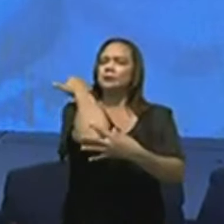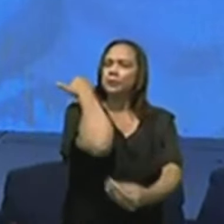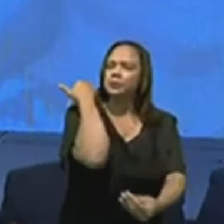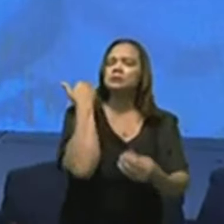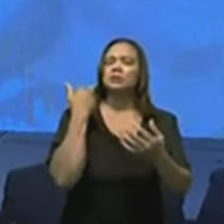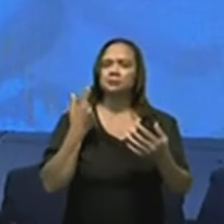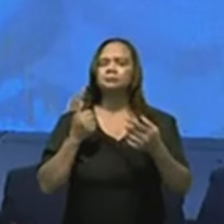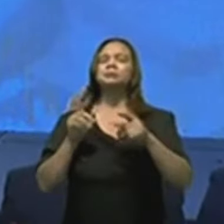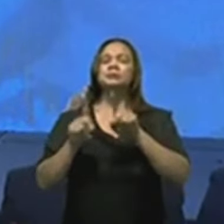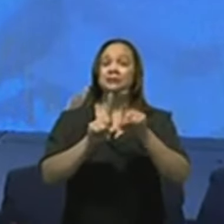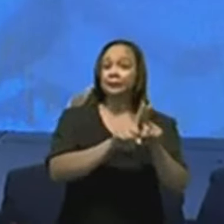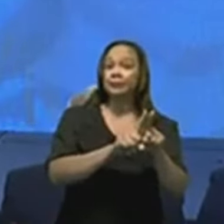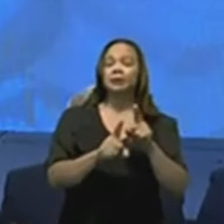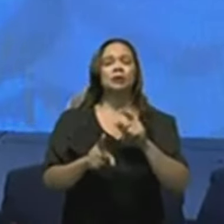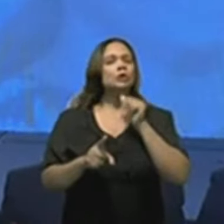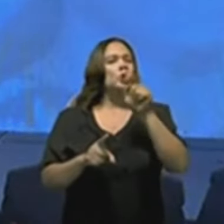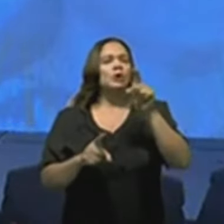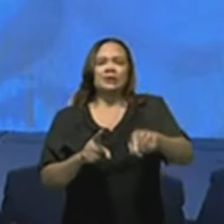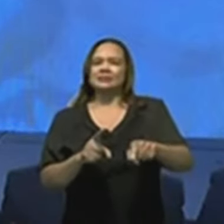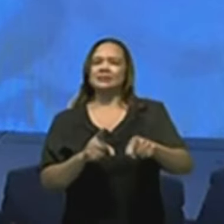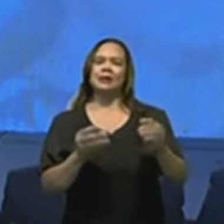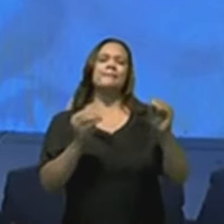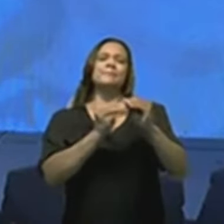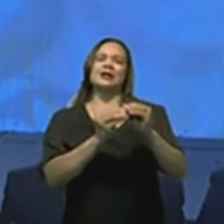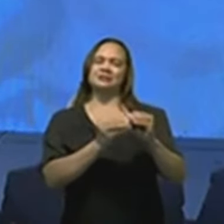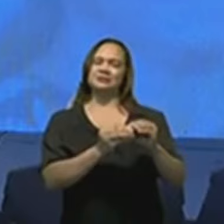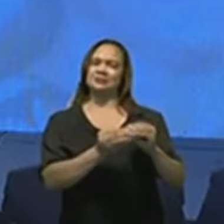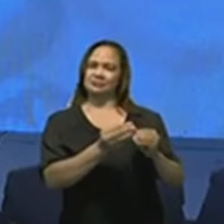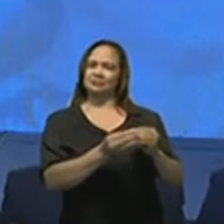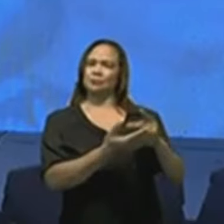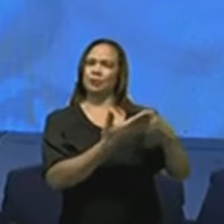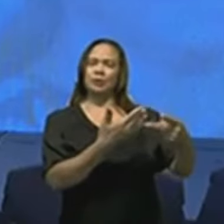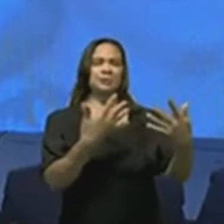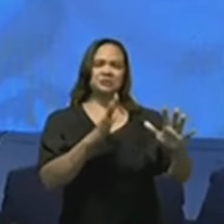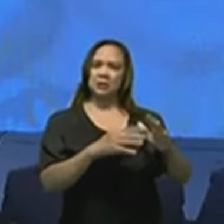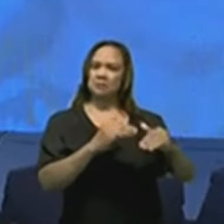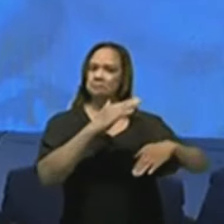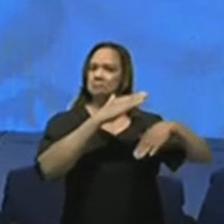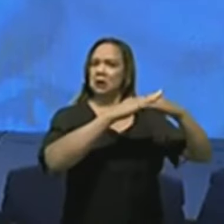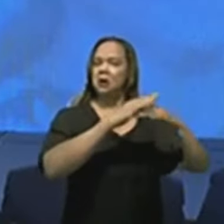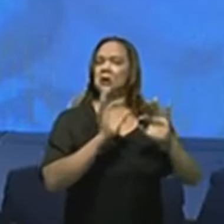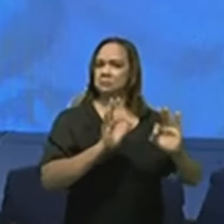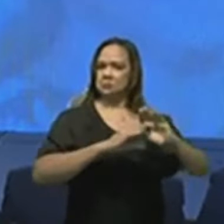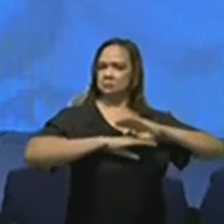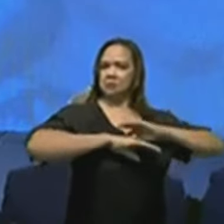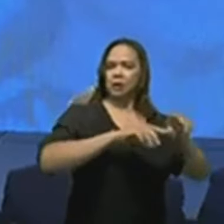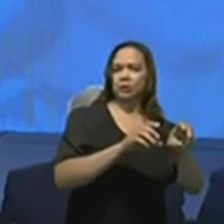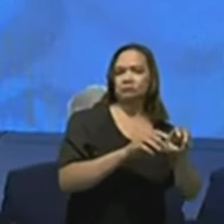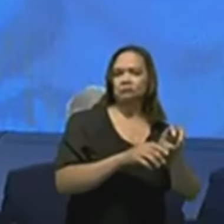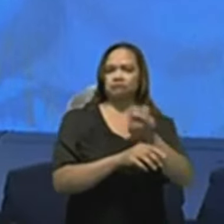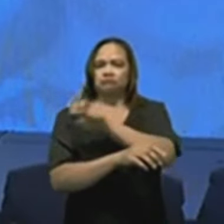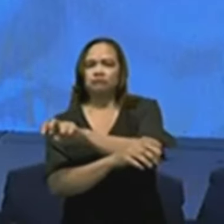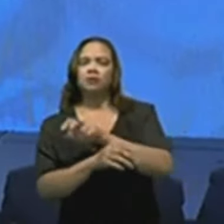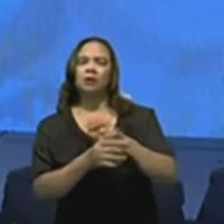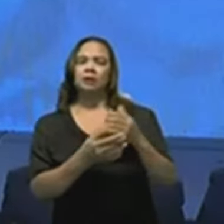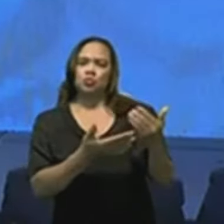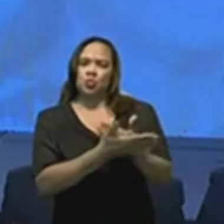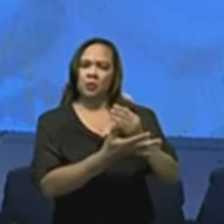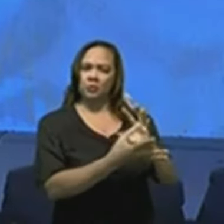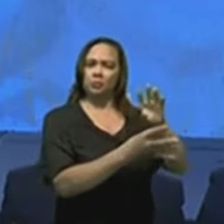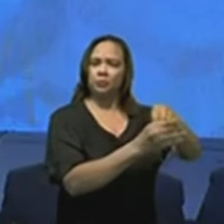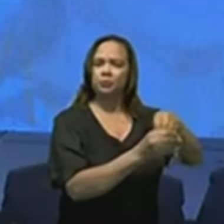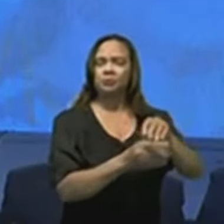directora del programa supérate en función de los beneficios y el alcance que ha tenido fíjese que en cada programa de eso participan